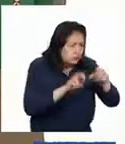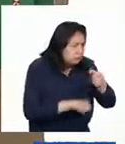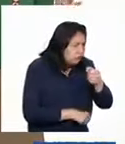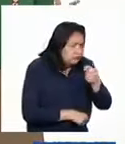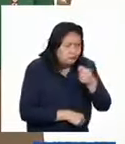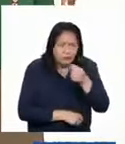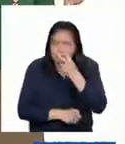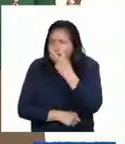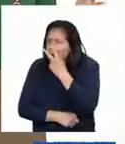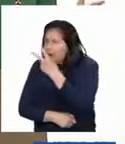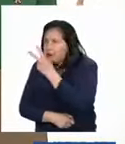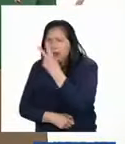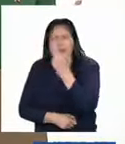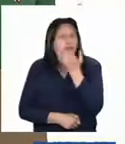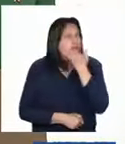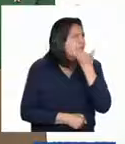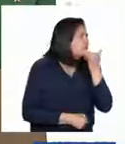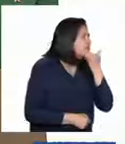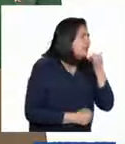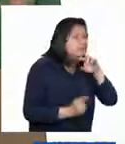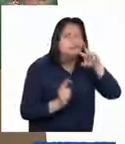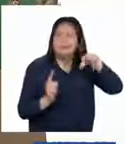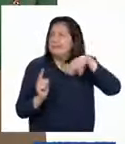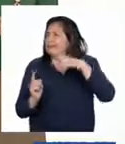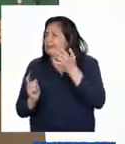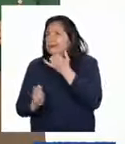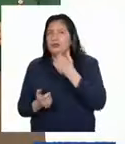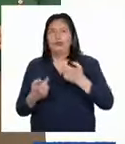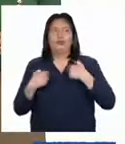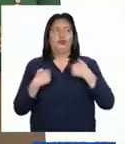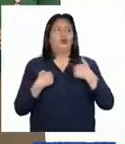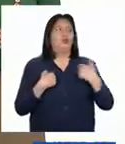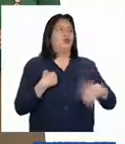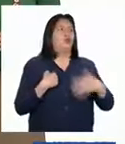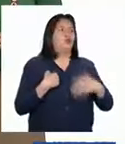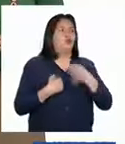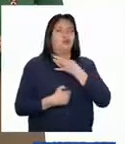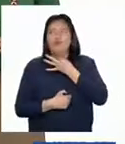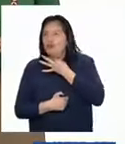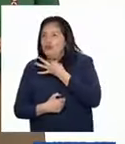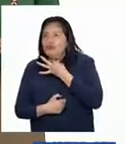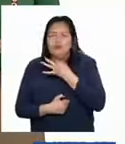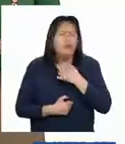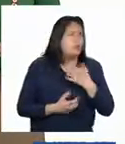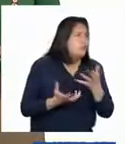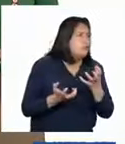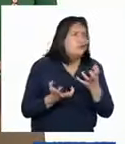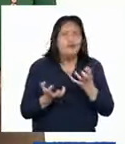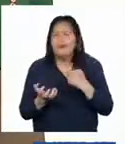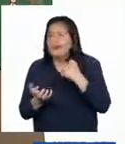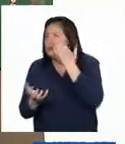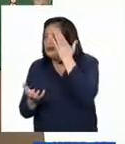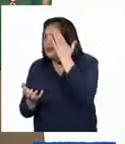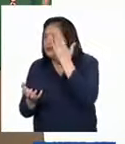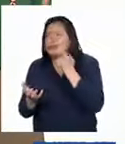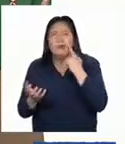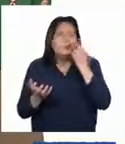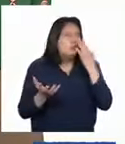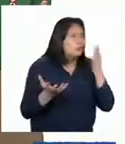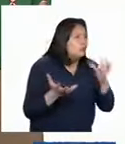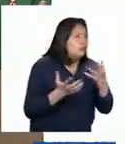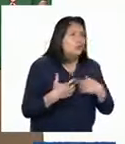y observar todo lo que está pasando a mi alrededor. Me he vuelto sumamente curiosa, con muchas ganas de conocer el mundo